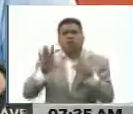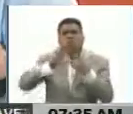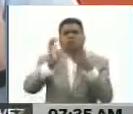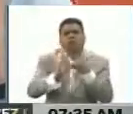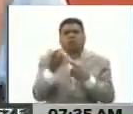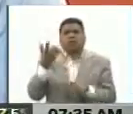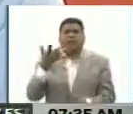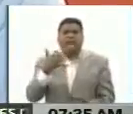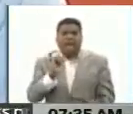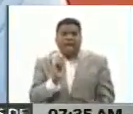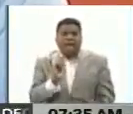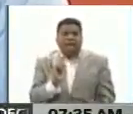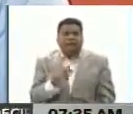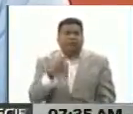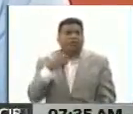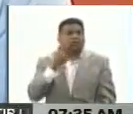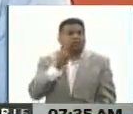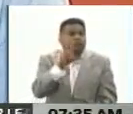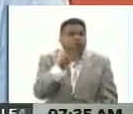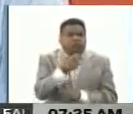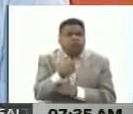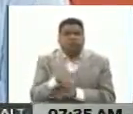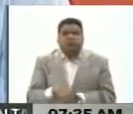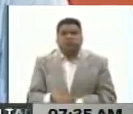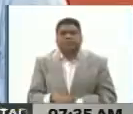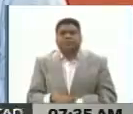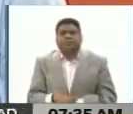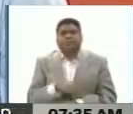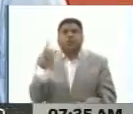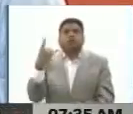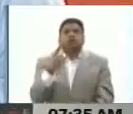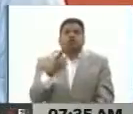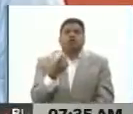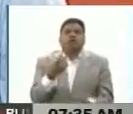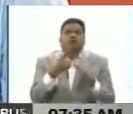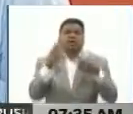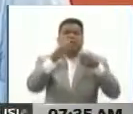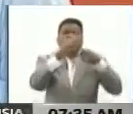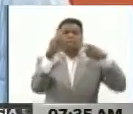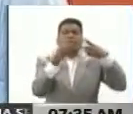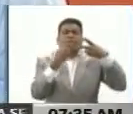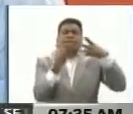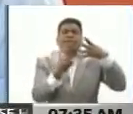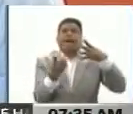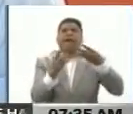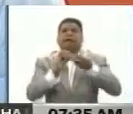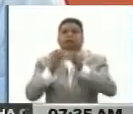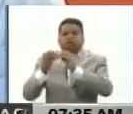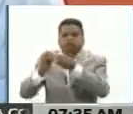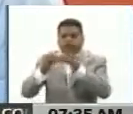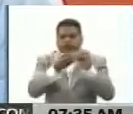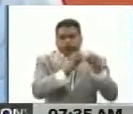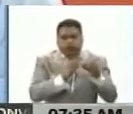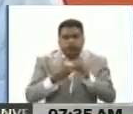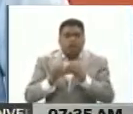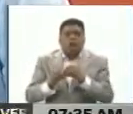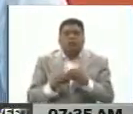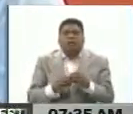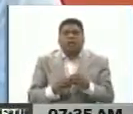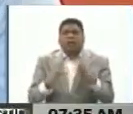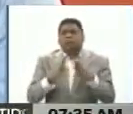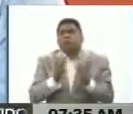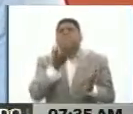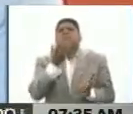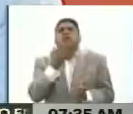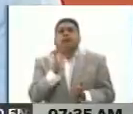ya ubicados en la orbe, solo le faltan detalles para ponerlos óptimos, como la dotación de equipos